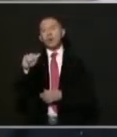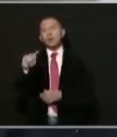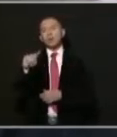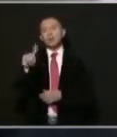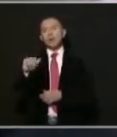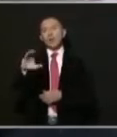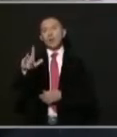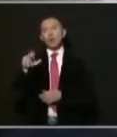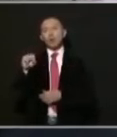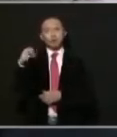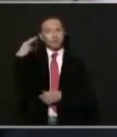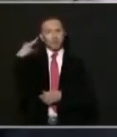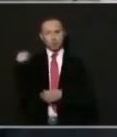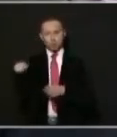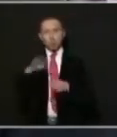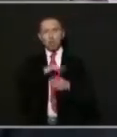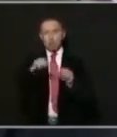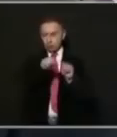país